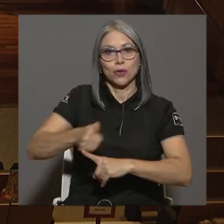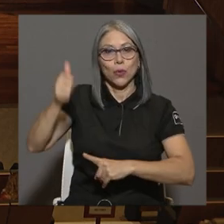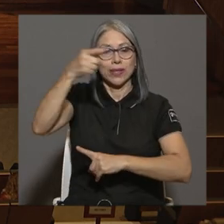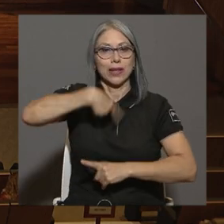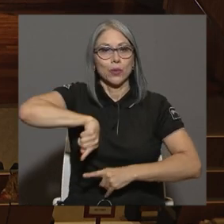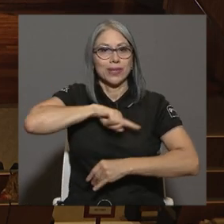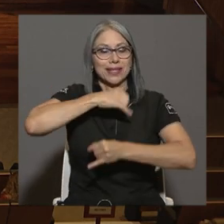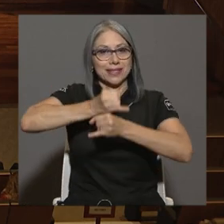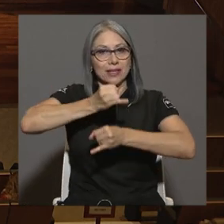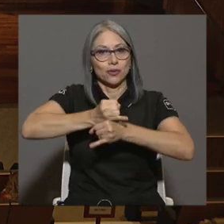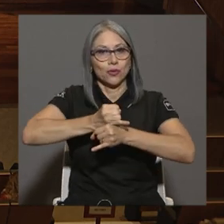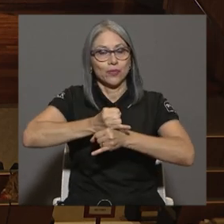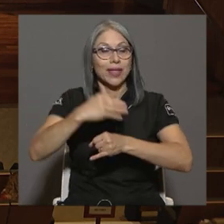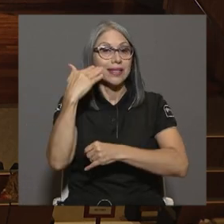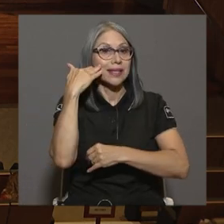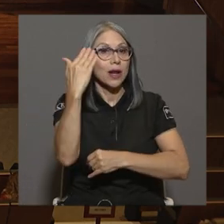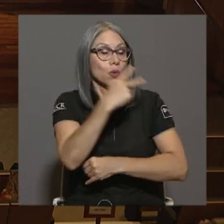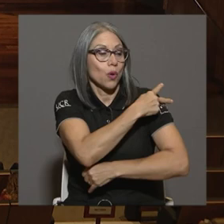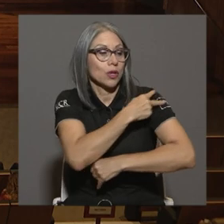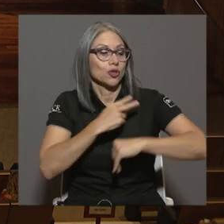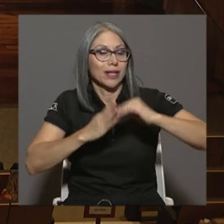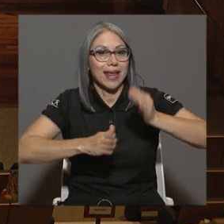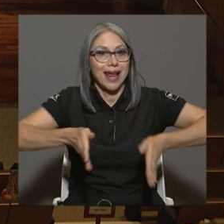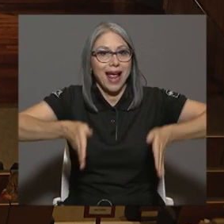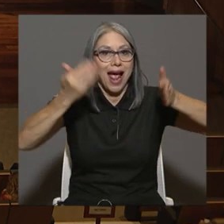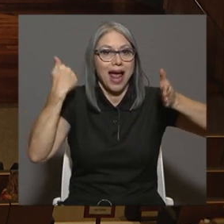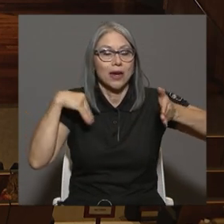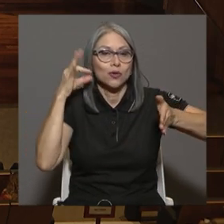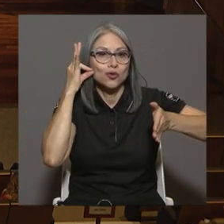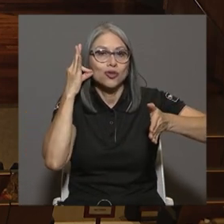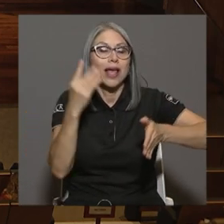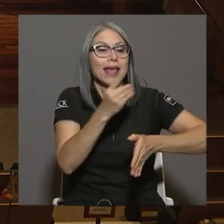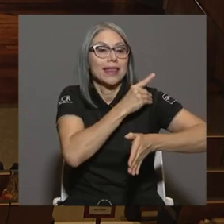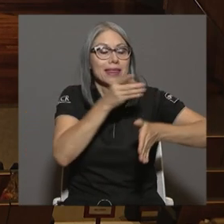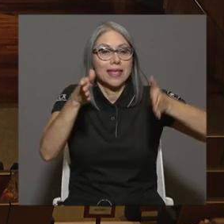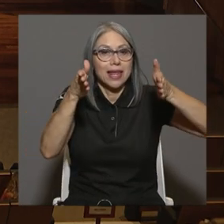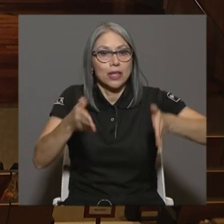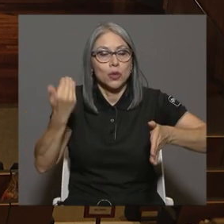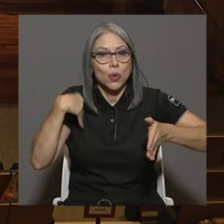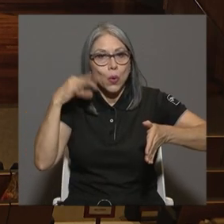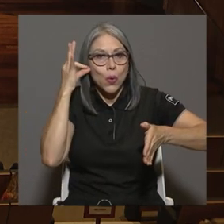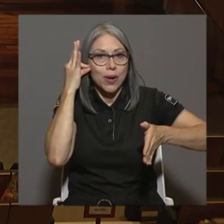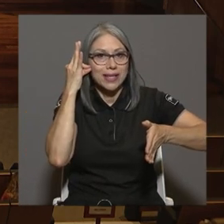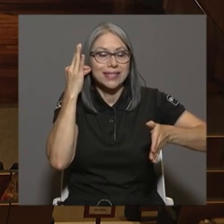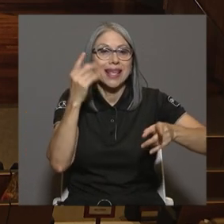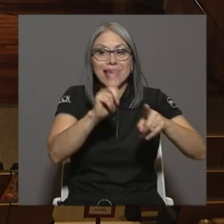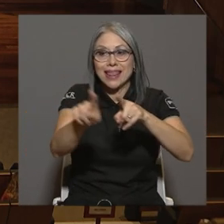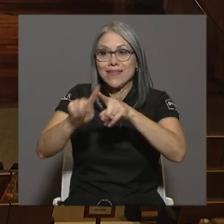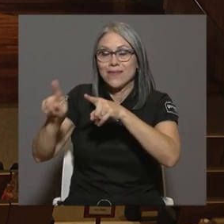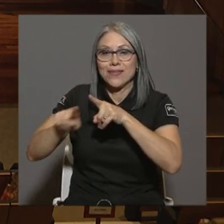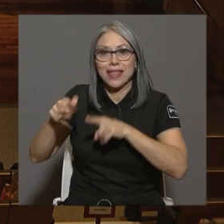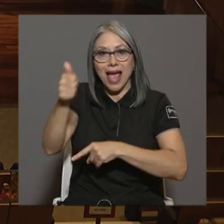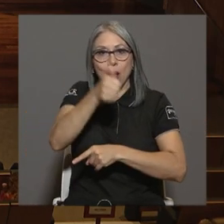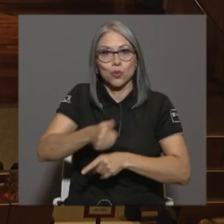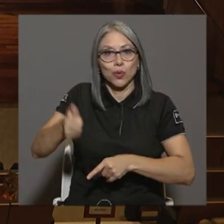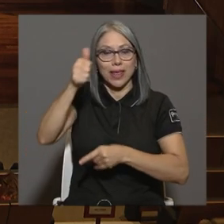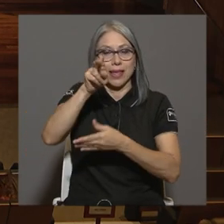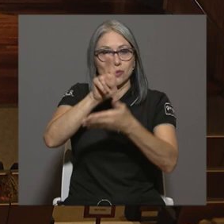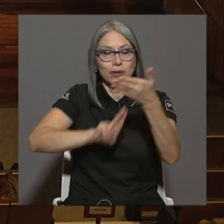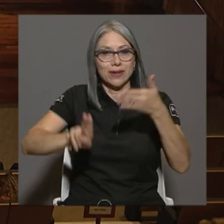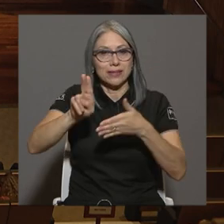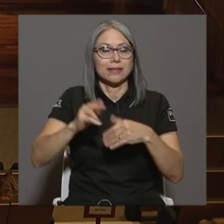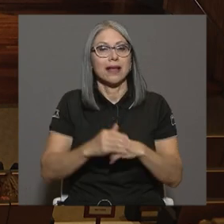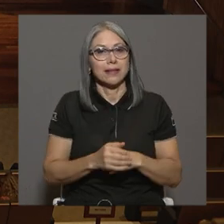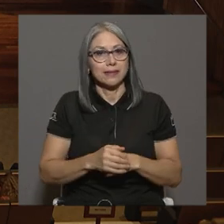institución. Saludo a los decanos, decanas, directores, directoras y demás autoridades